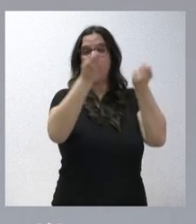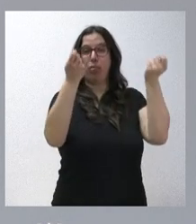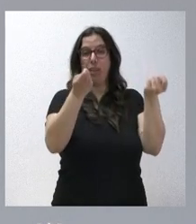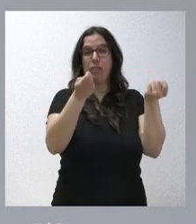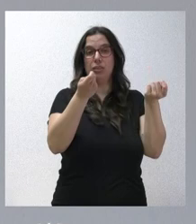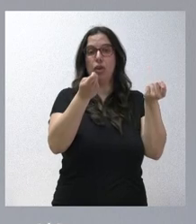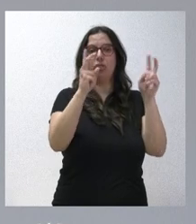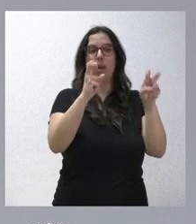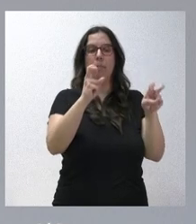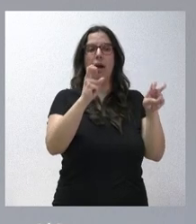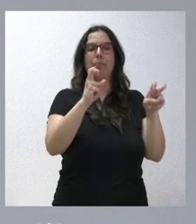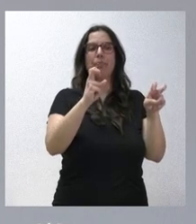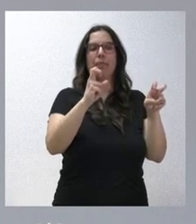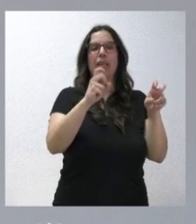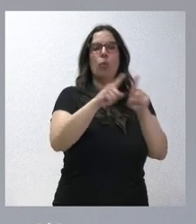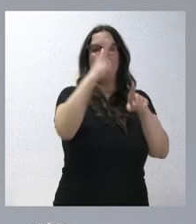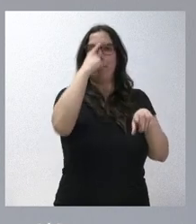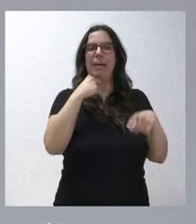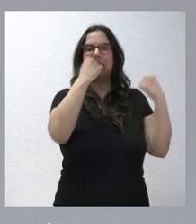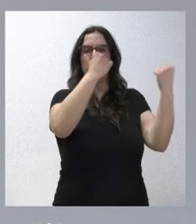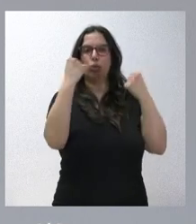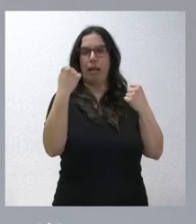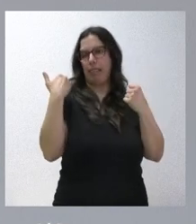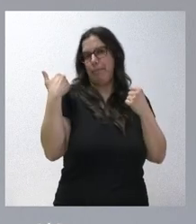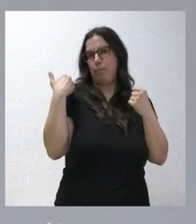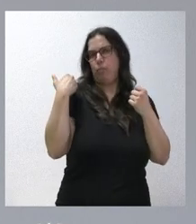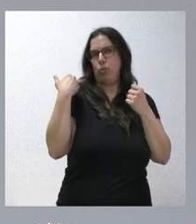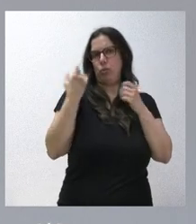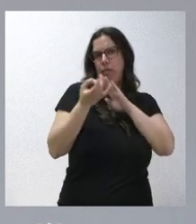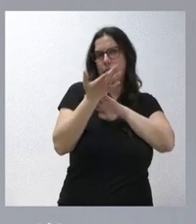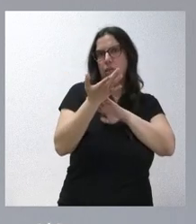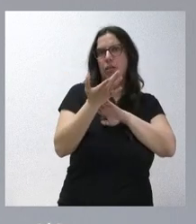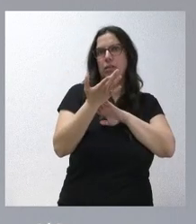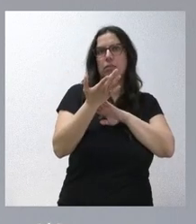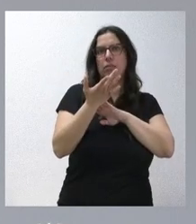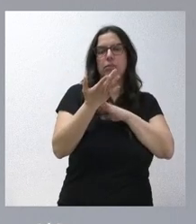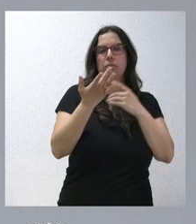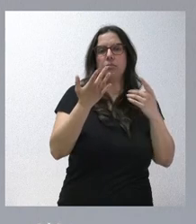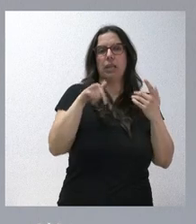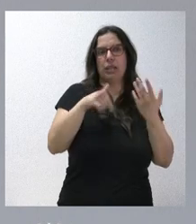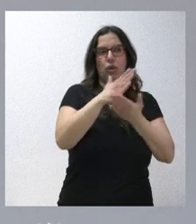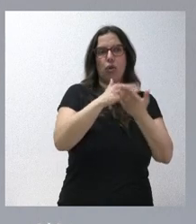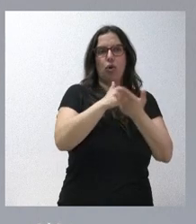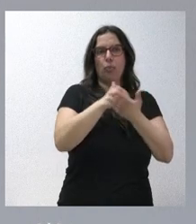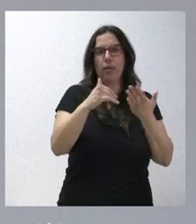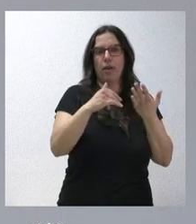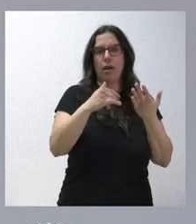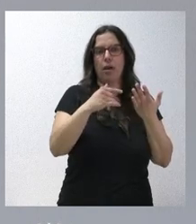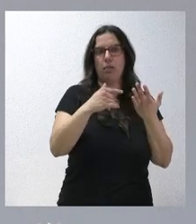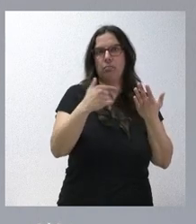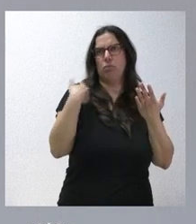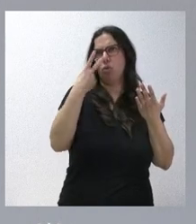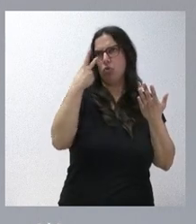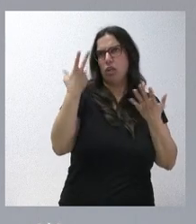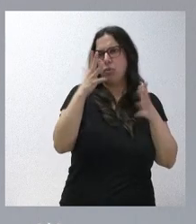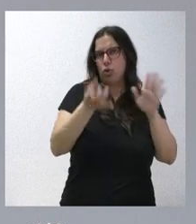nivel de identidad institucional es un tema relativamente reciente que nació en esta comunidad Autónoma por este gobierno Hace como un par de